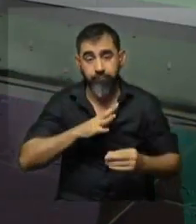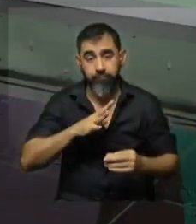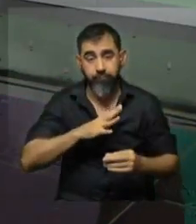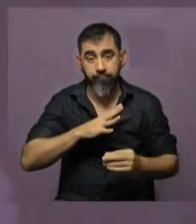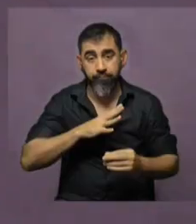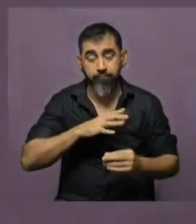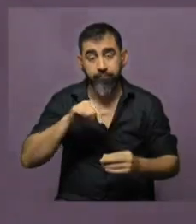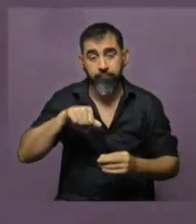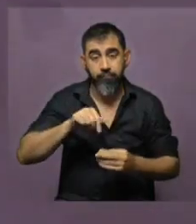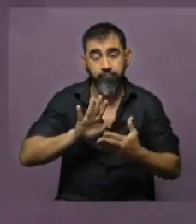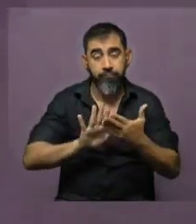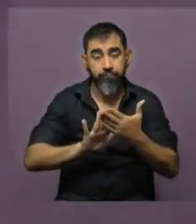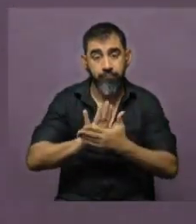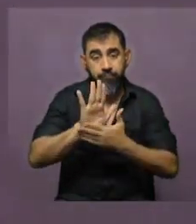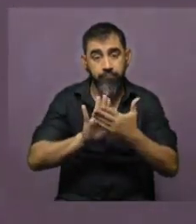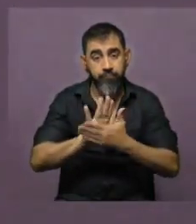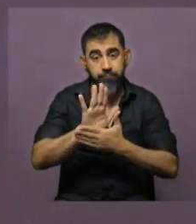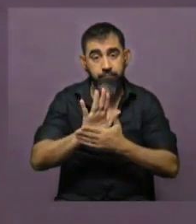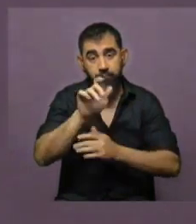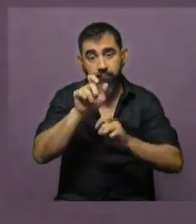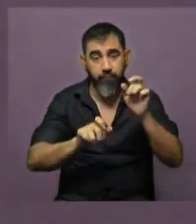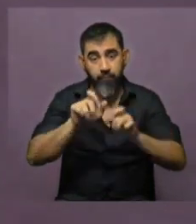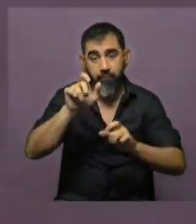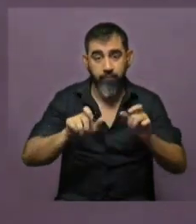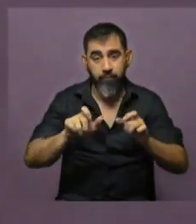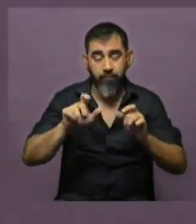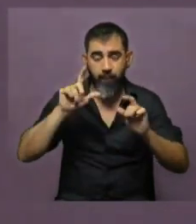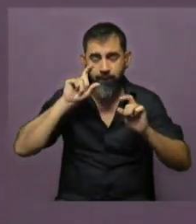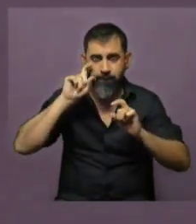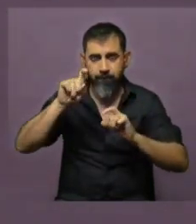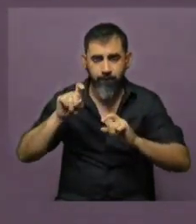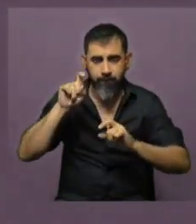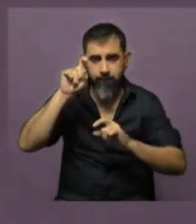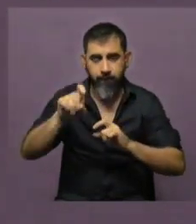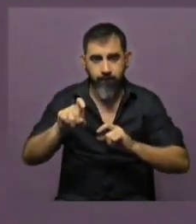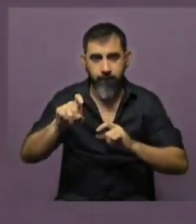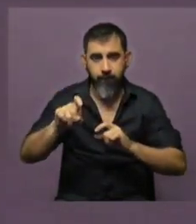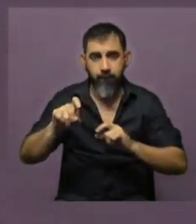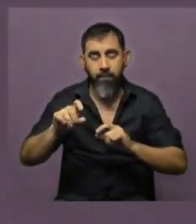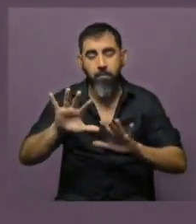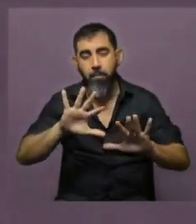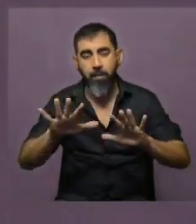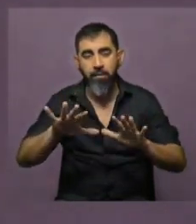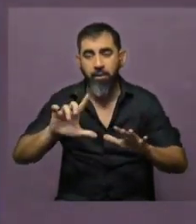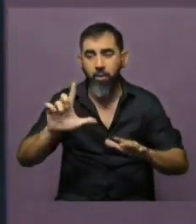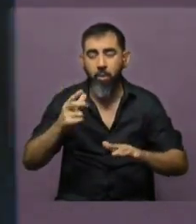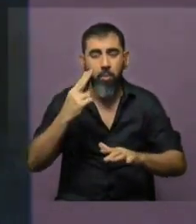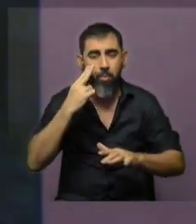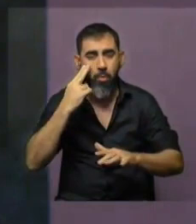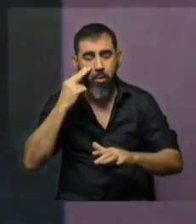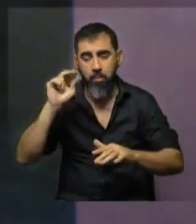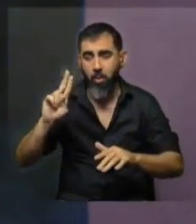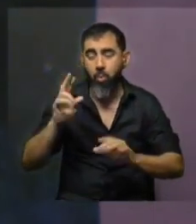una mañana en donde la gente está totalmente enfervorizada, todo mal. Parece que en este país no tuviera problemas, parece